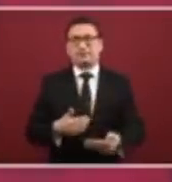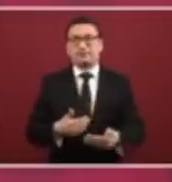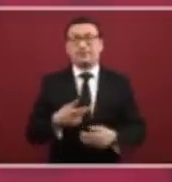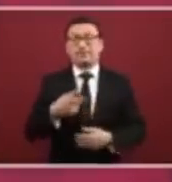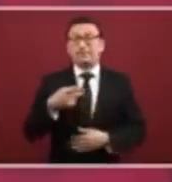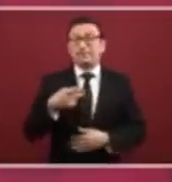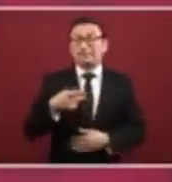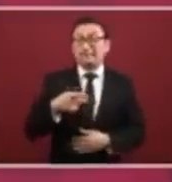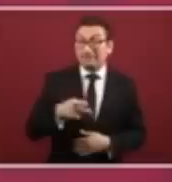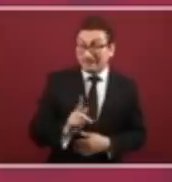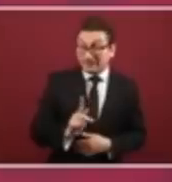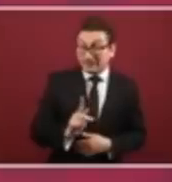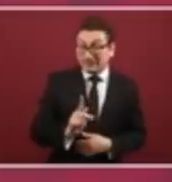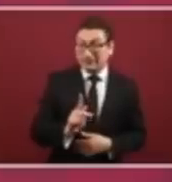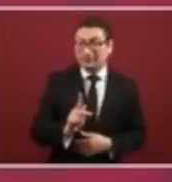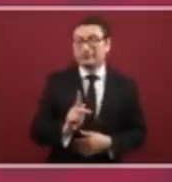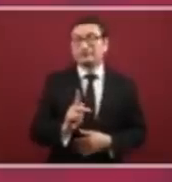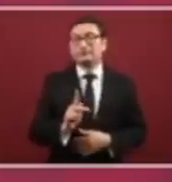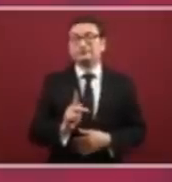pero